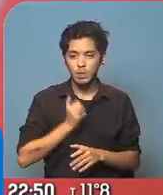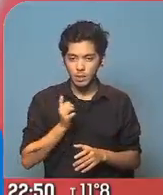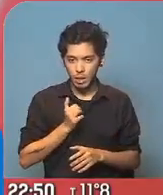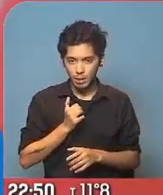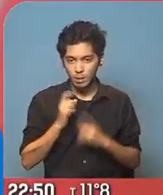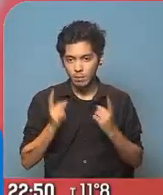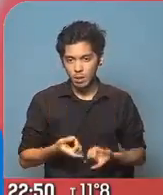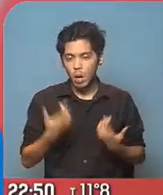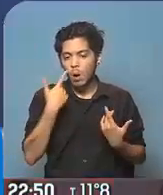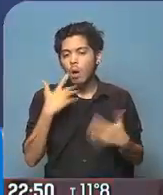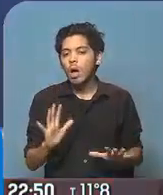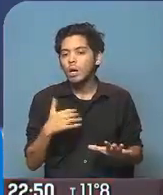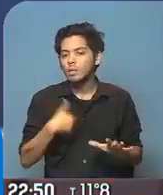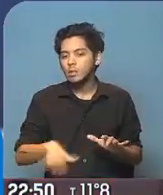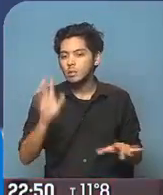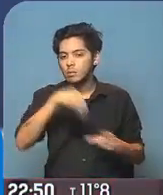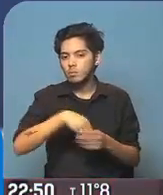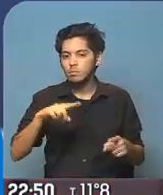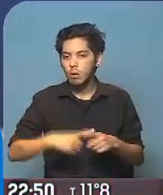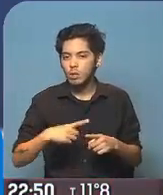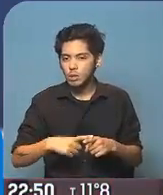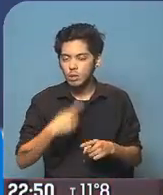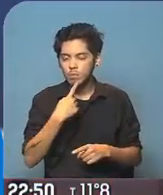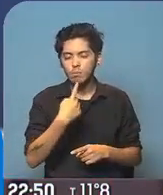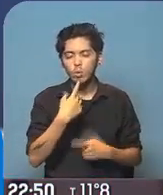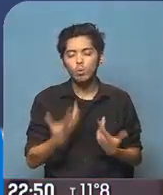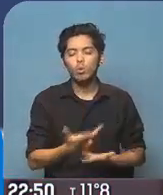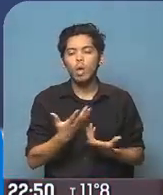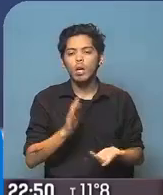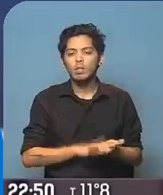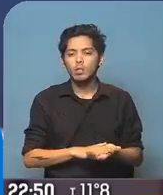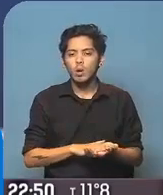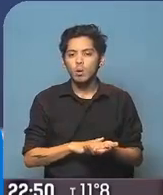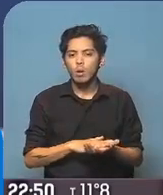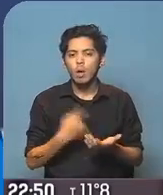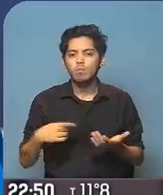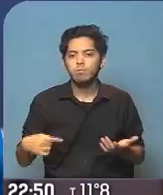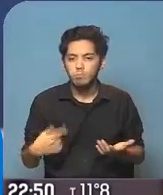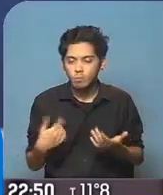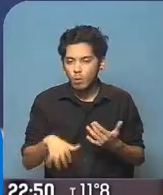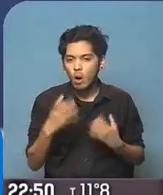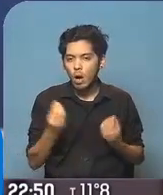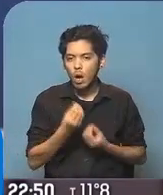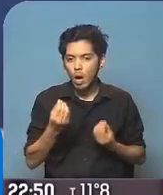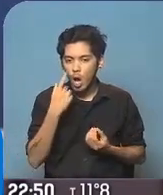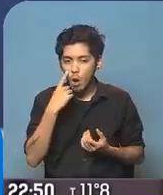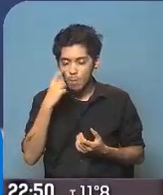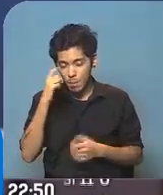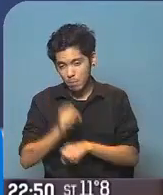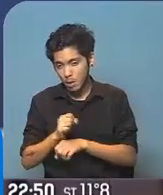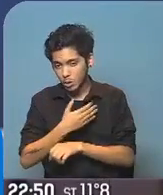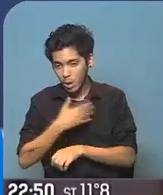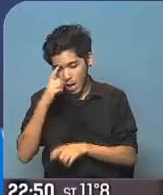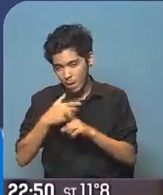ver cómo incide políticamente. Ahora, también una cosa que yo me pregunto, José, tiene que ver con que todavía no se sabe qué va a pasar con Lula. Es decir, siguen pensando